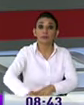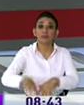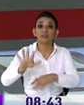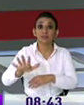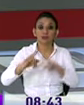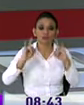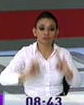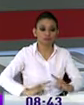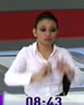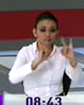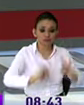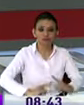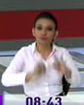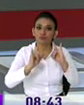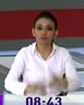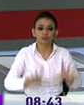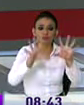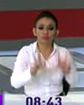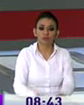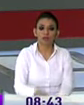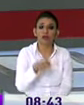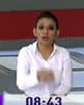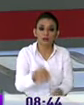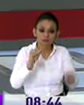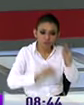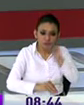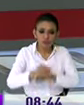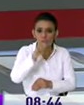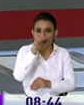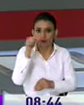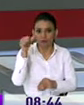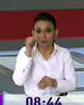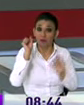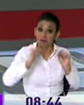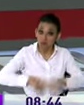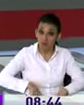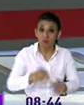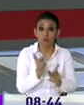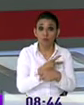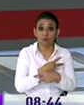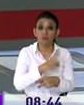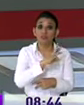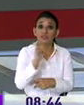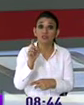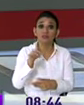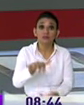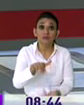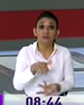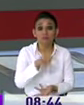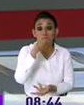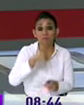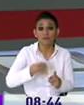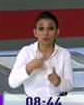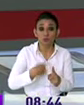móviles adecuadas para procesamiento de droga. Tenían capacidad para producir 600 kilos mensuales. Miremos.